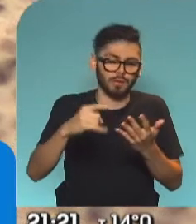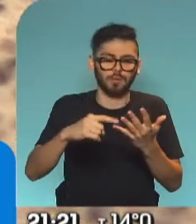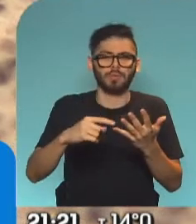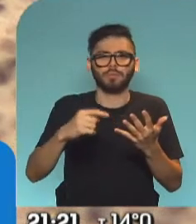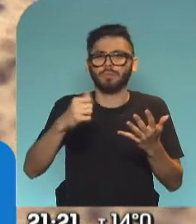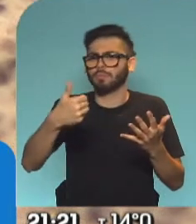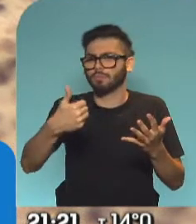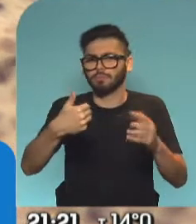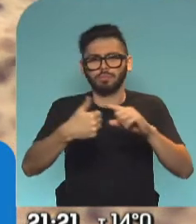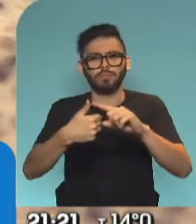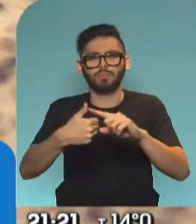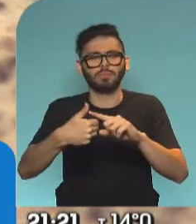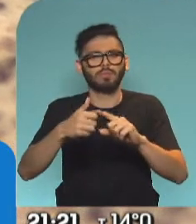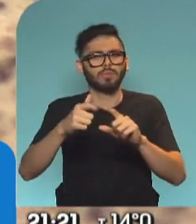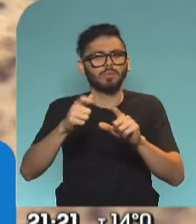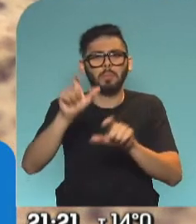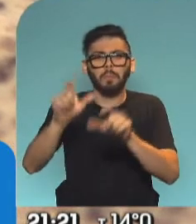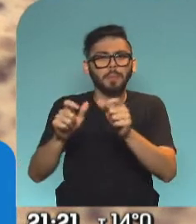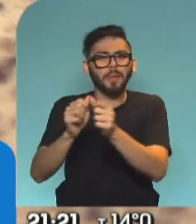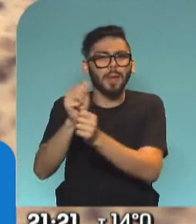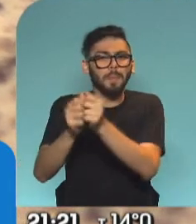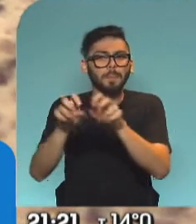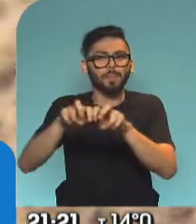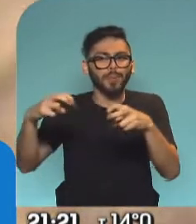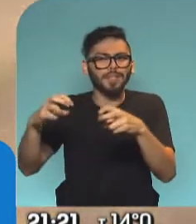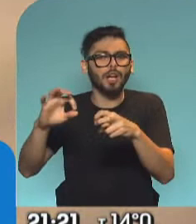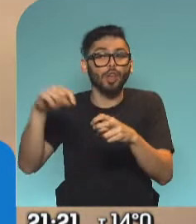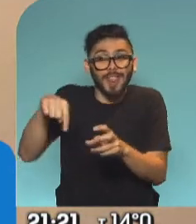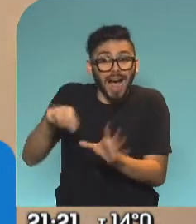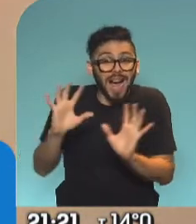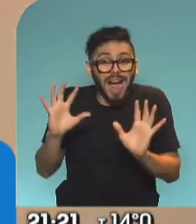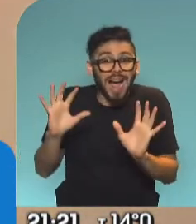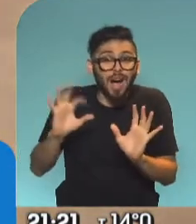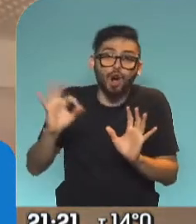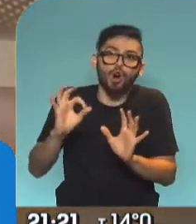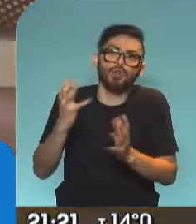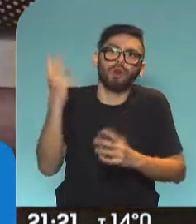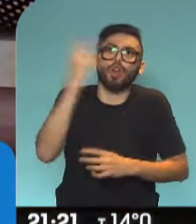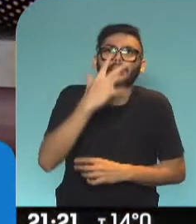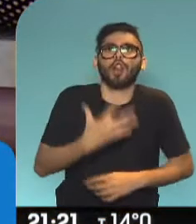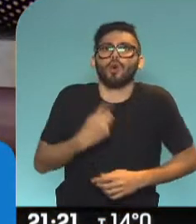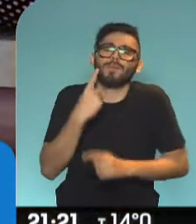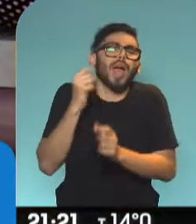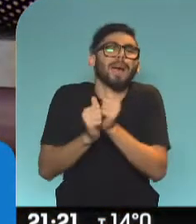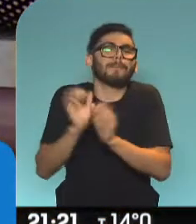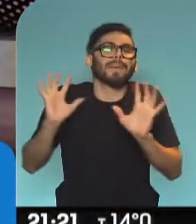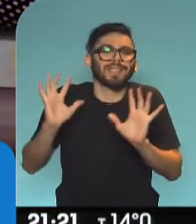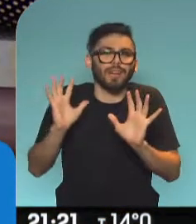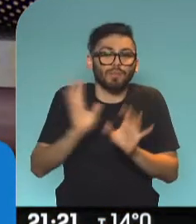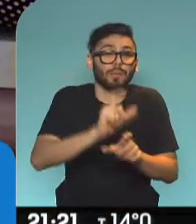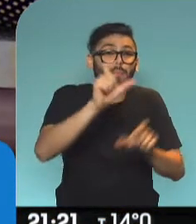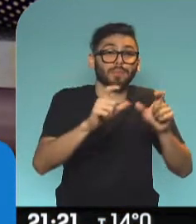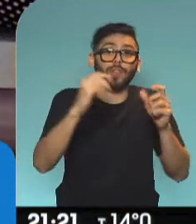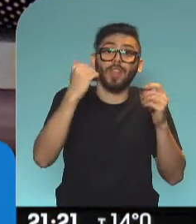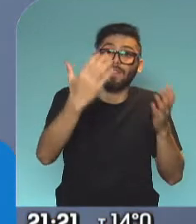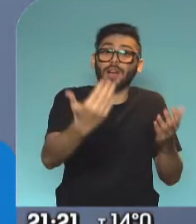También incluimos al empresariado de aquí o los empresarios, ya sea dueños de hoteles o quienes sean que van a albergar esos turistas